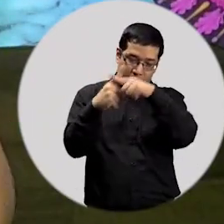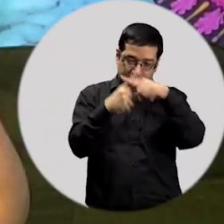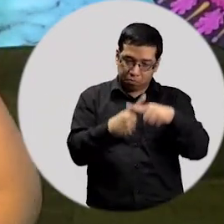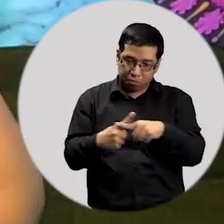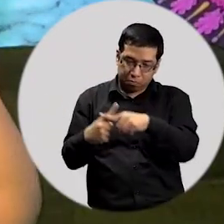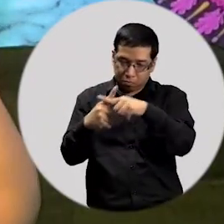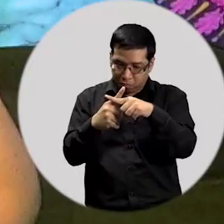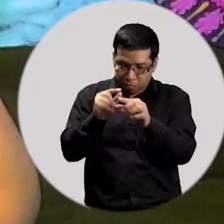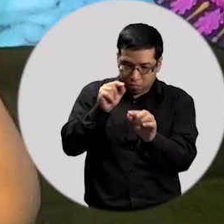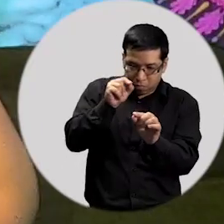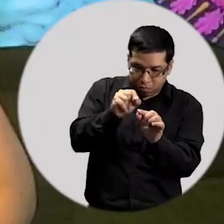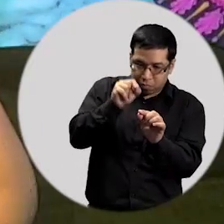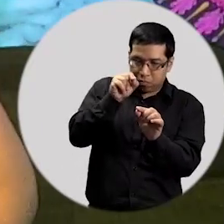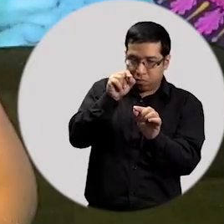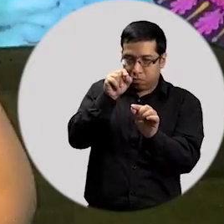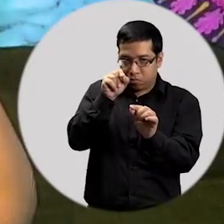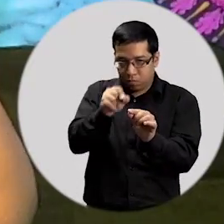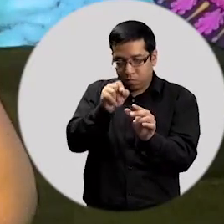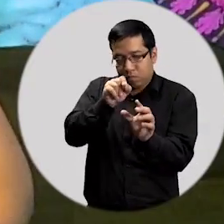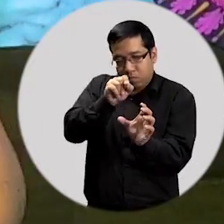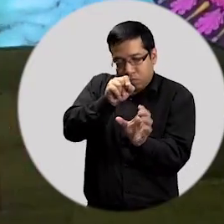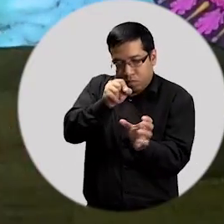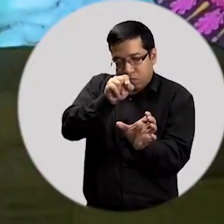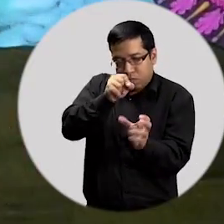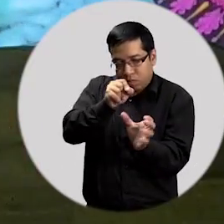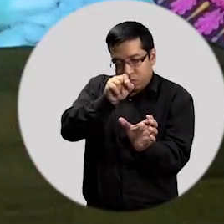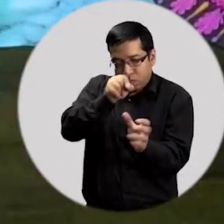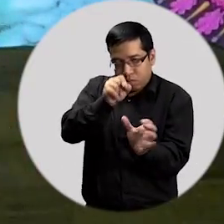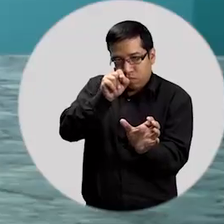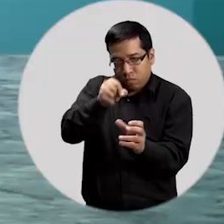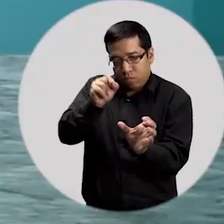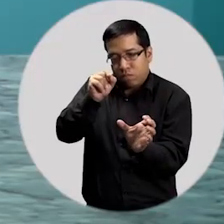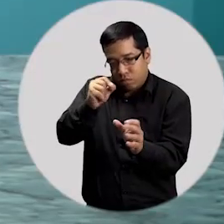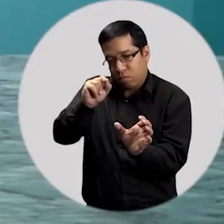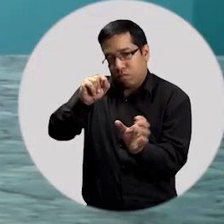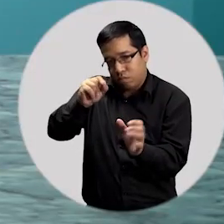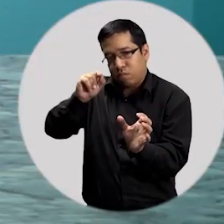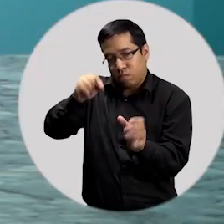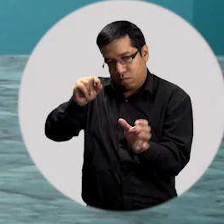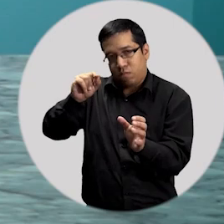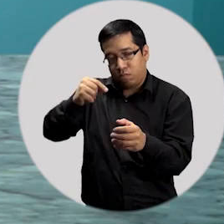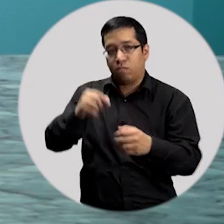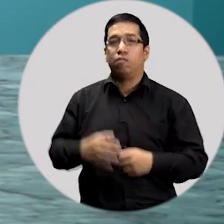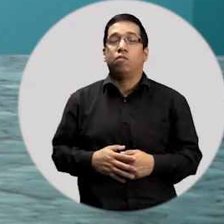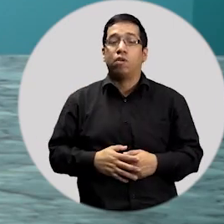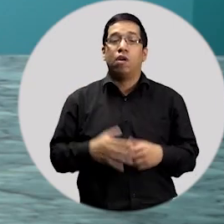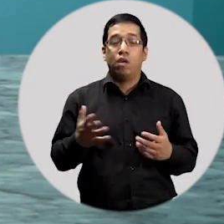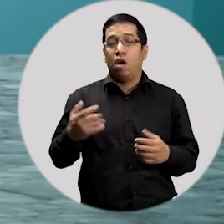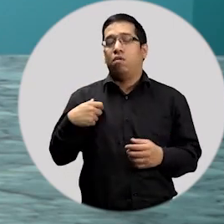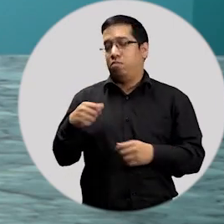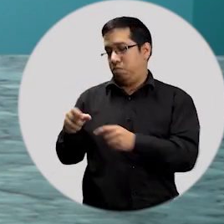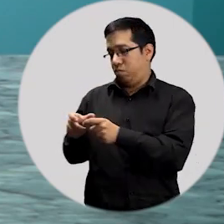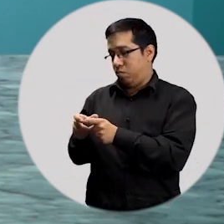Vamos a empezar con esta gama de lilas. Yo voy a usar un lila oscuro, uno más clarito y